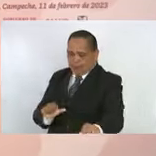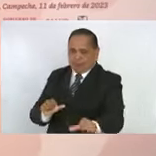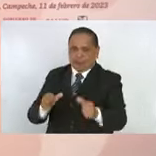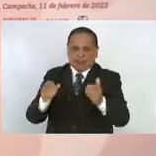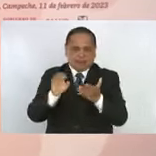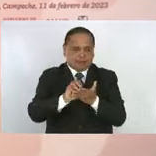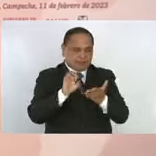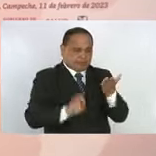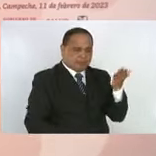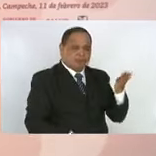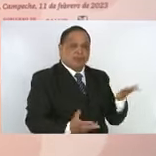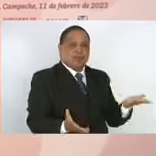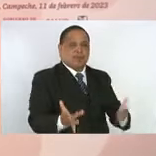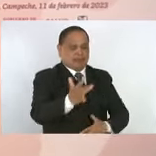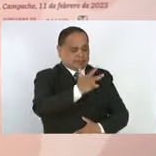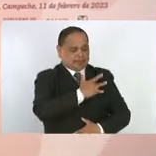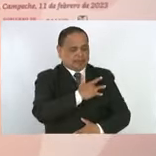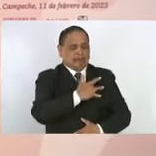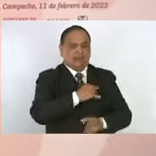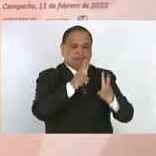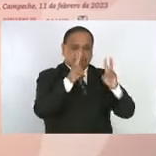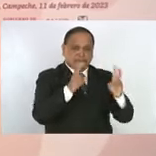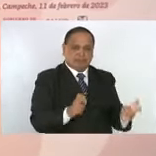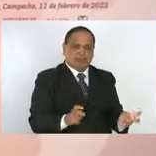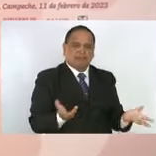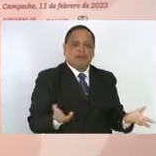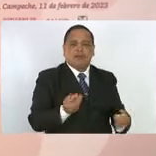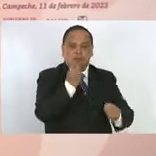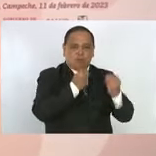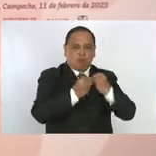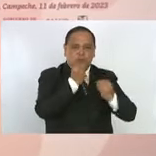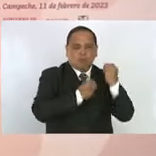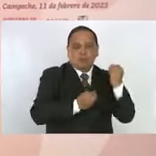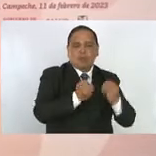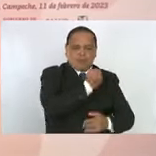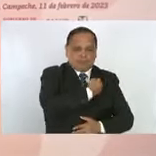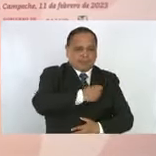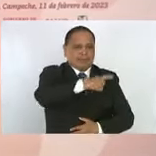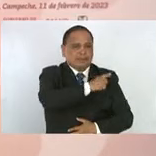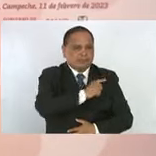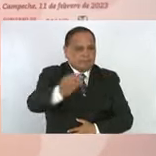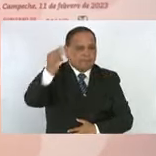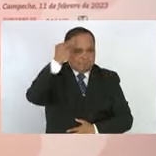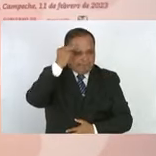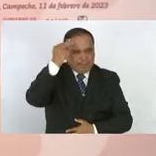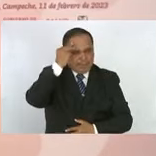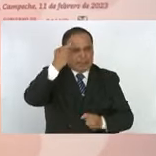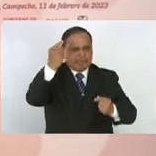oncología, la cardiología, la nutrición, la salud mental, entre otras.